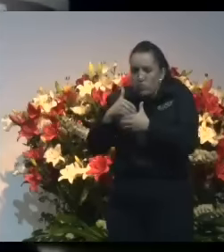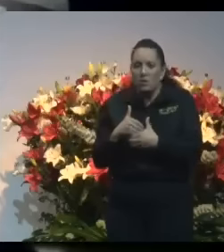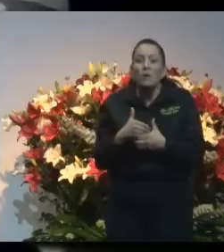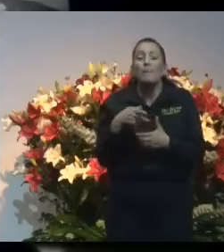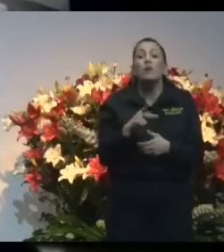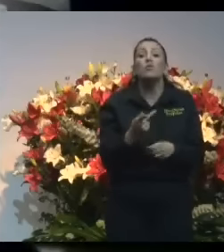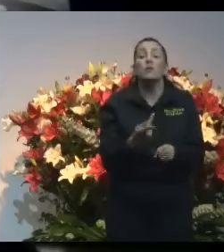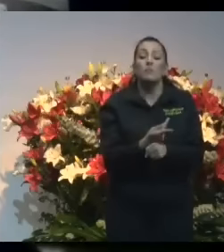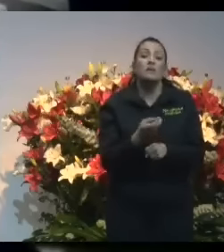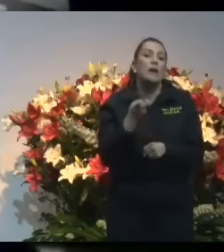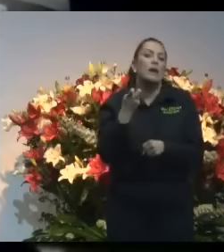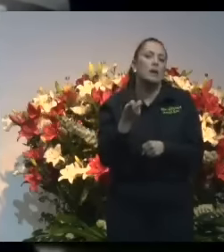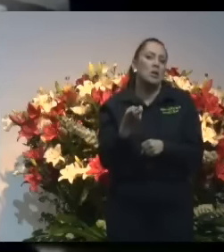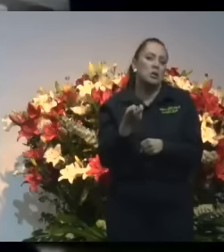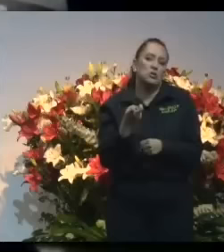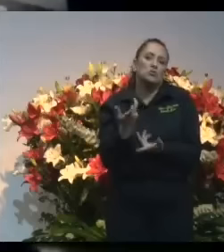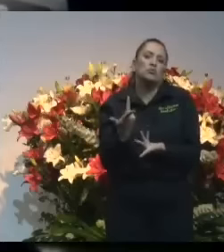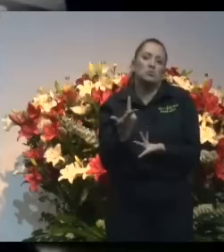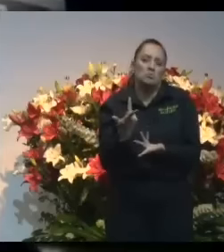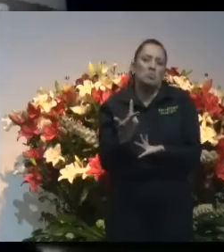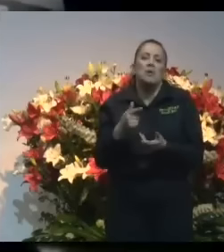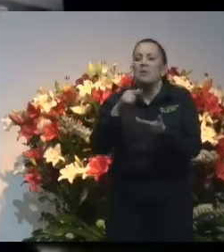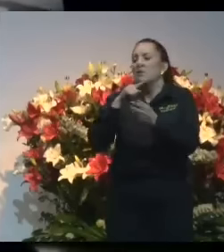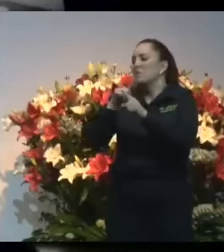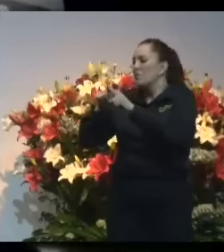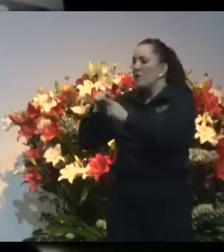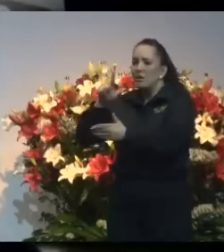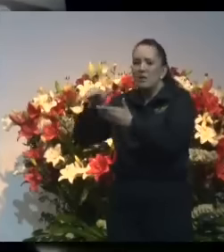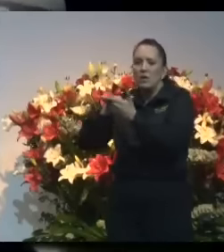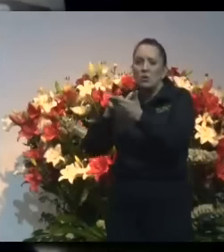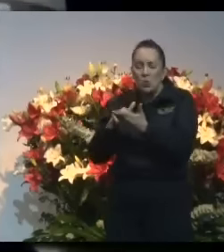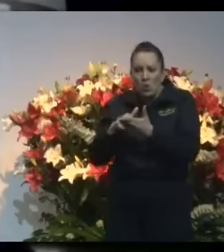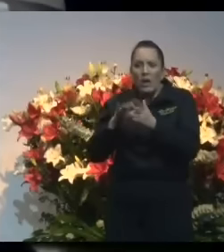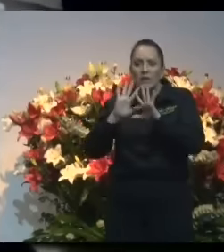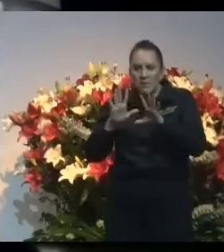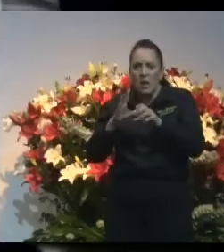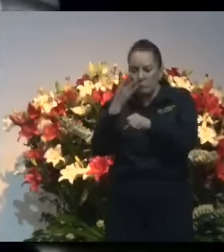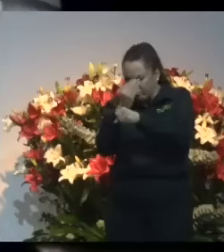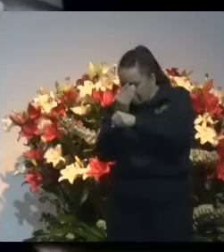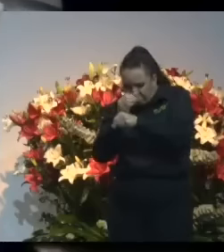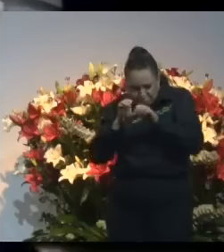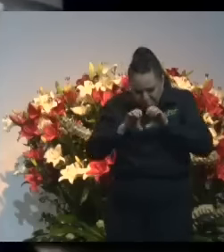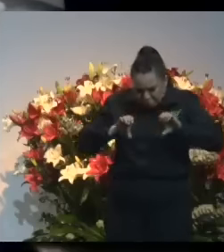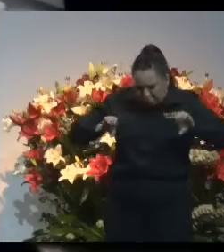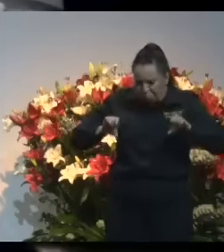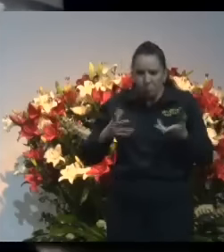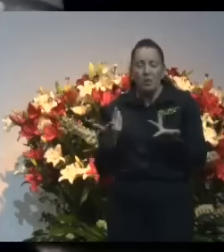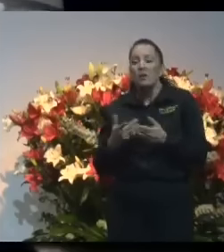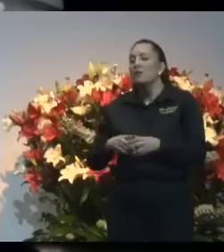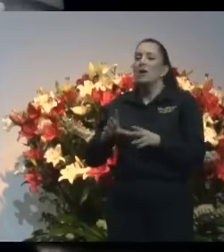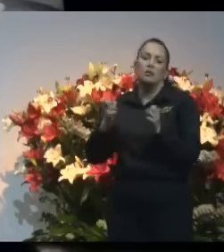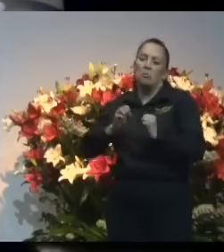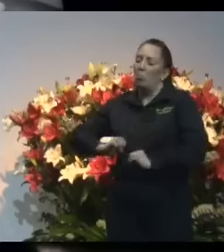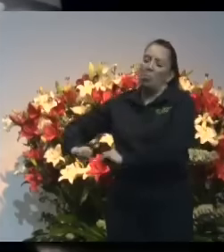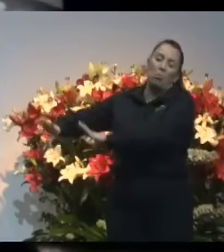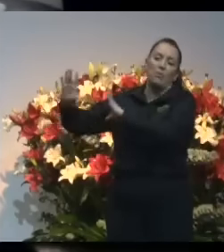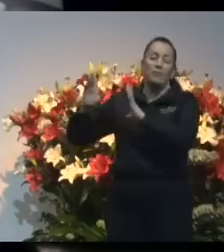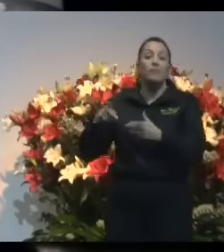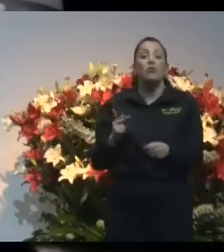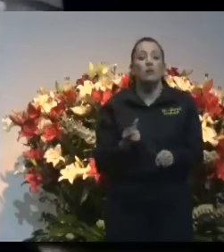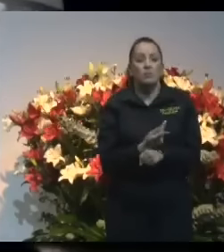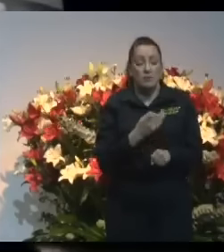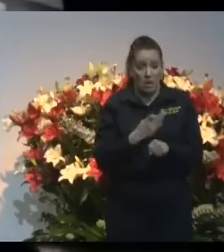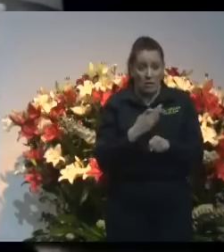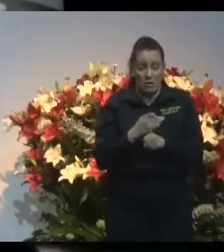estos mecanismos en los lugares donde llegó el agua potable entubada. Tenemos que volver a capturar el agua de lluvia. Acabo de